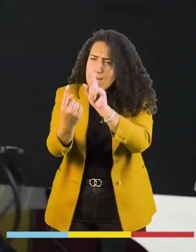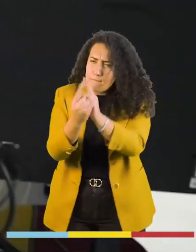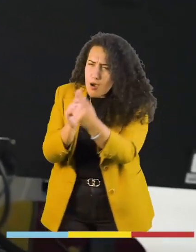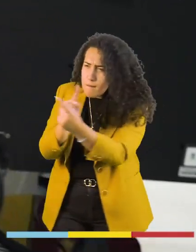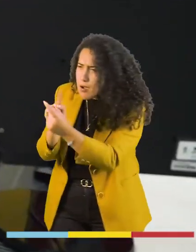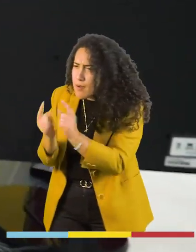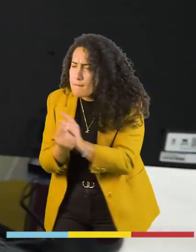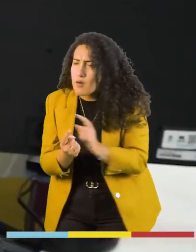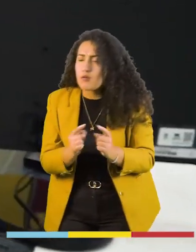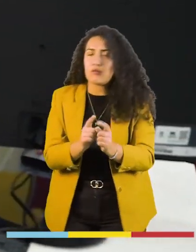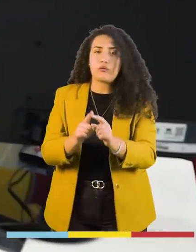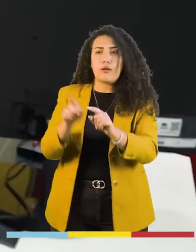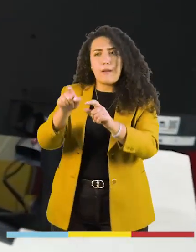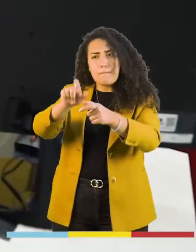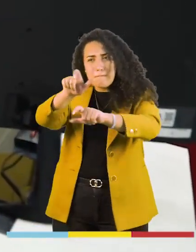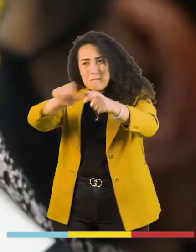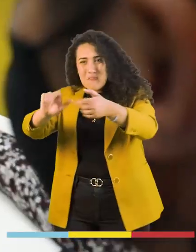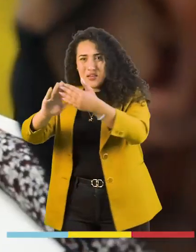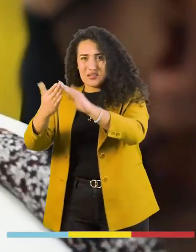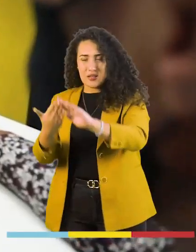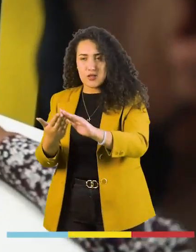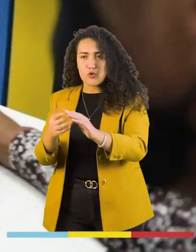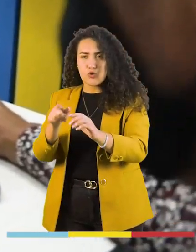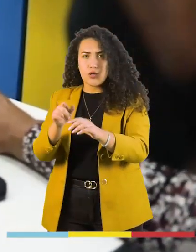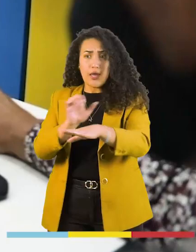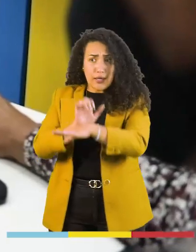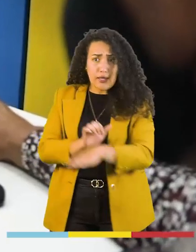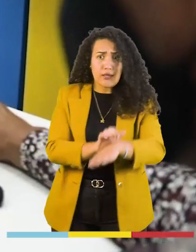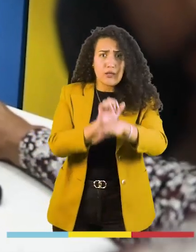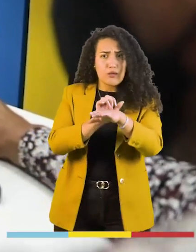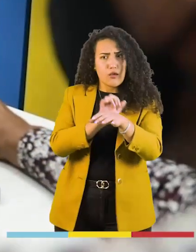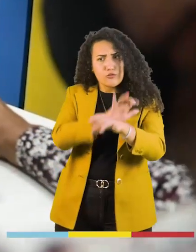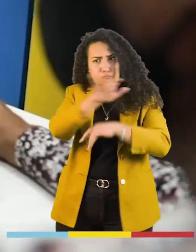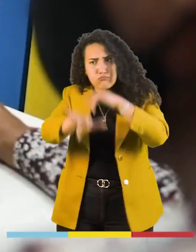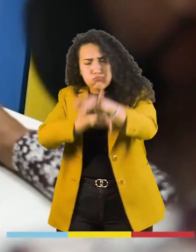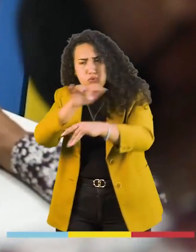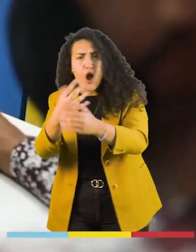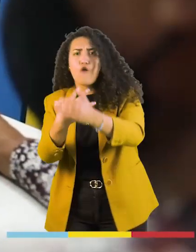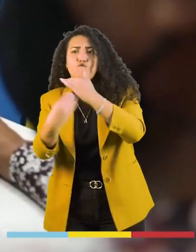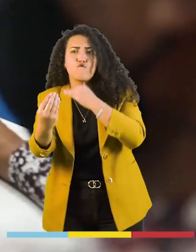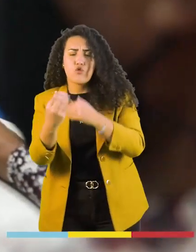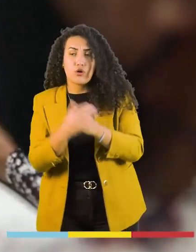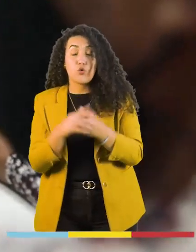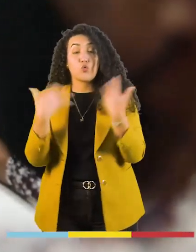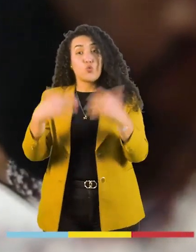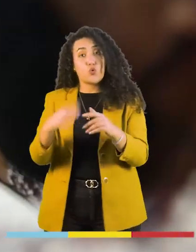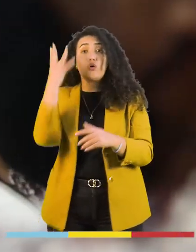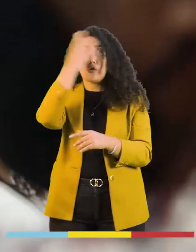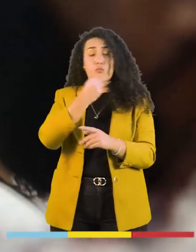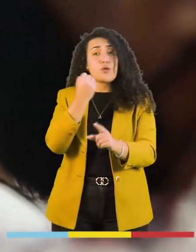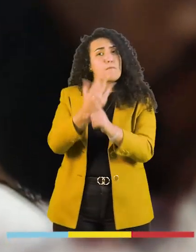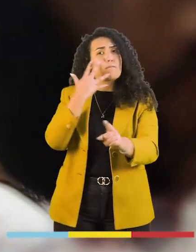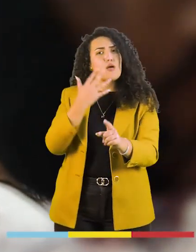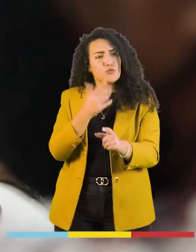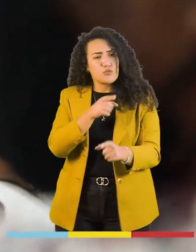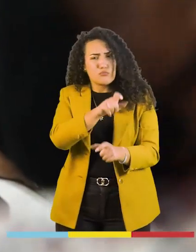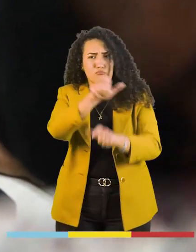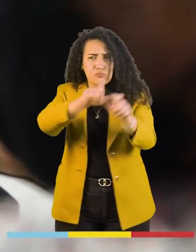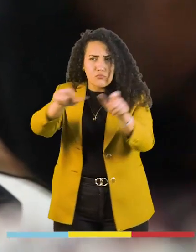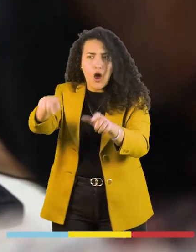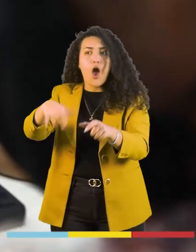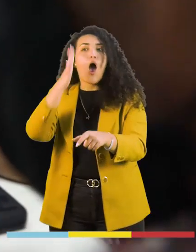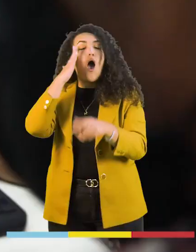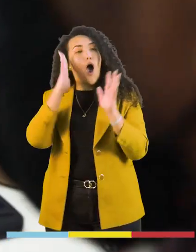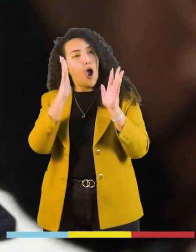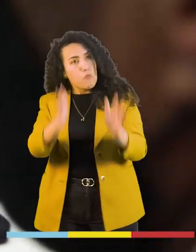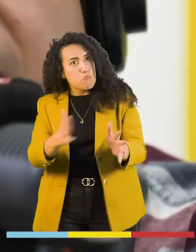entes de la Gobernación, fue muy hermoso porque el impacto que tuvo la gente al saber que tenemos un medio de comunicación lo recibió muy